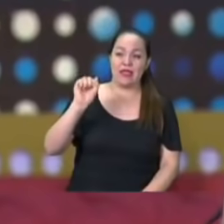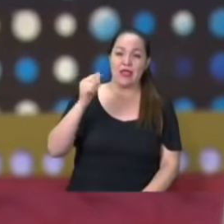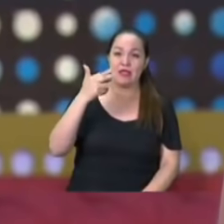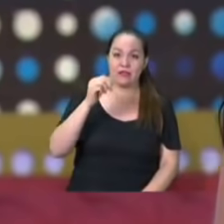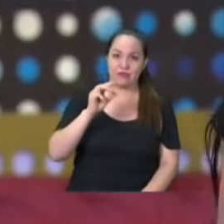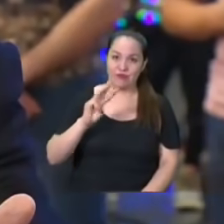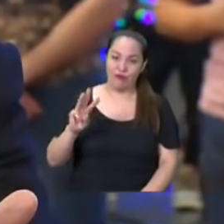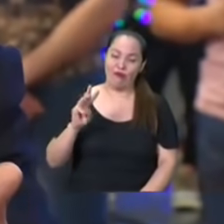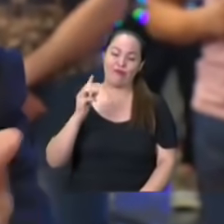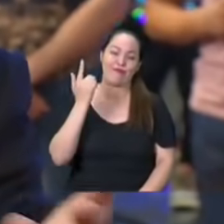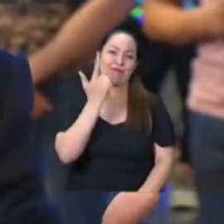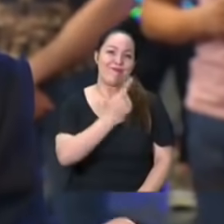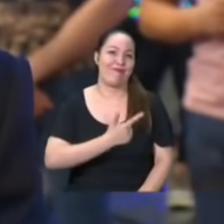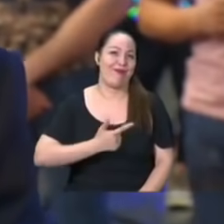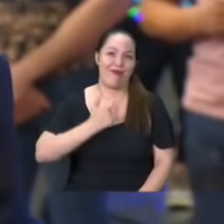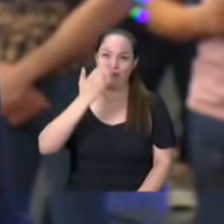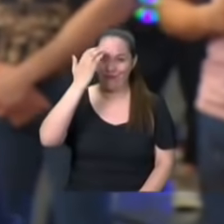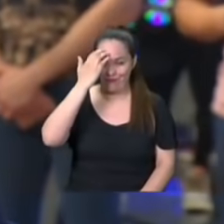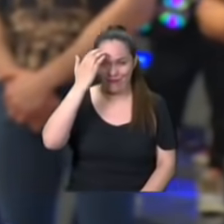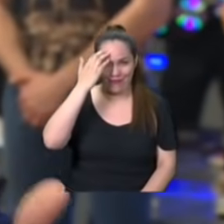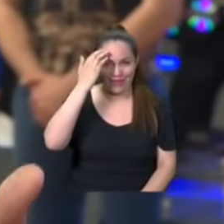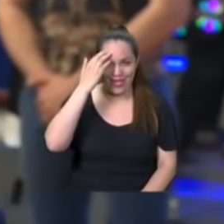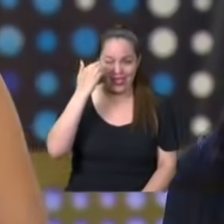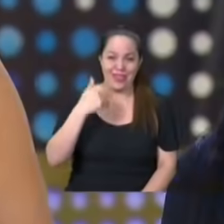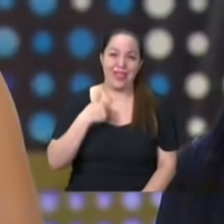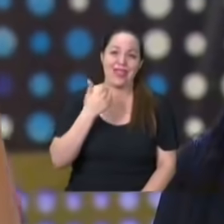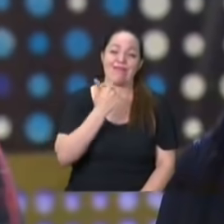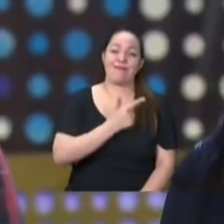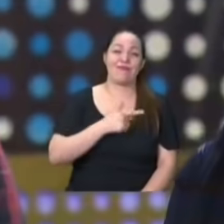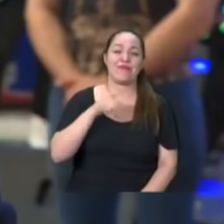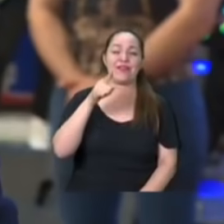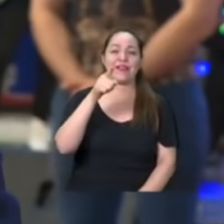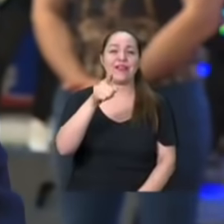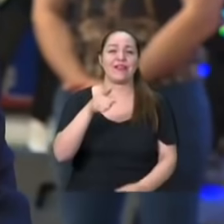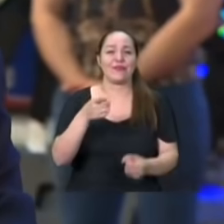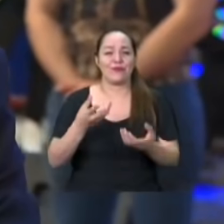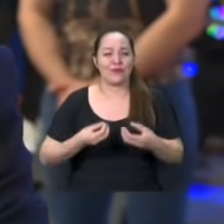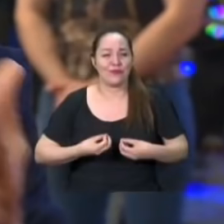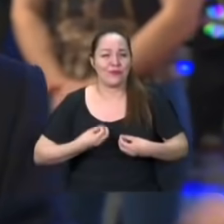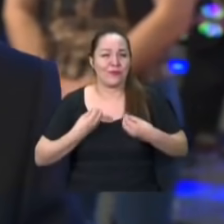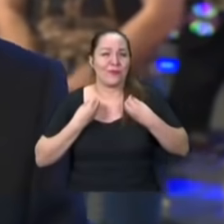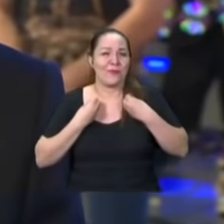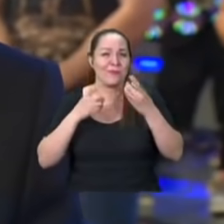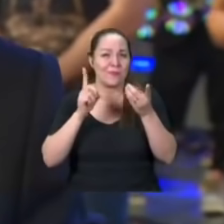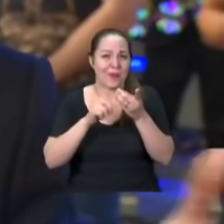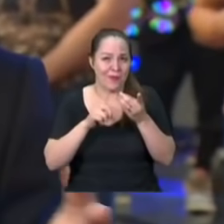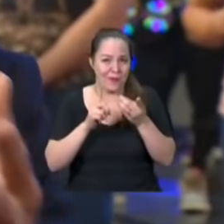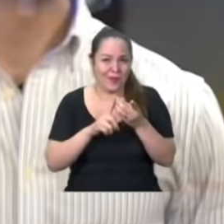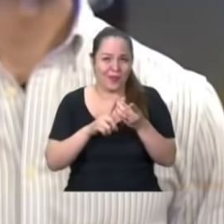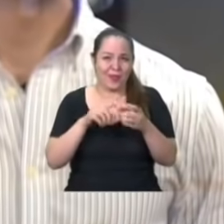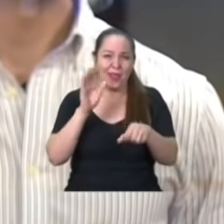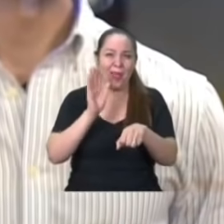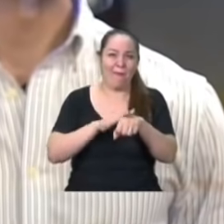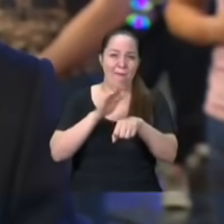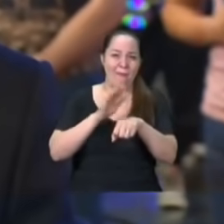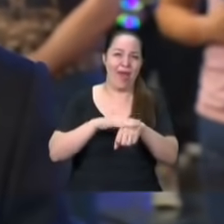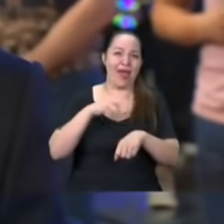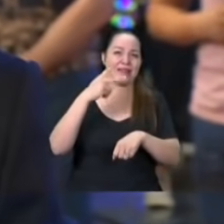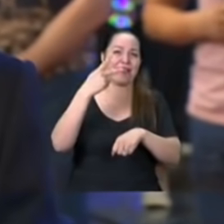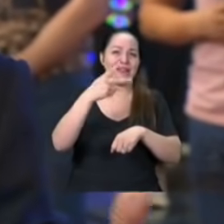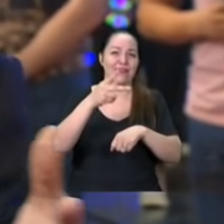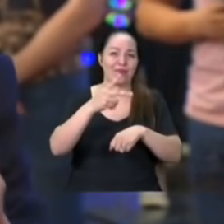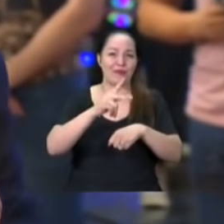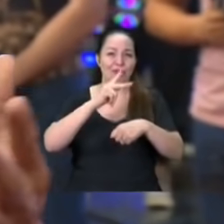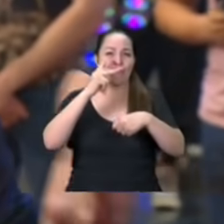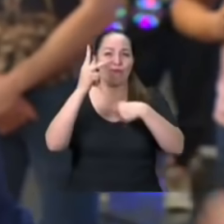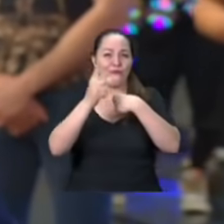conocerte y me encantaría saber dónde vives. Me encantaría saber mucho más de tu comunidad,